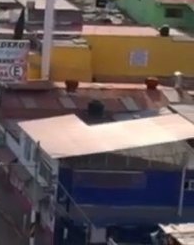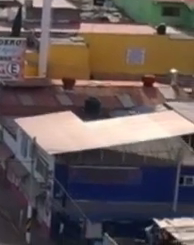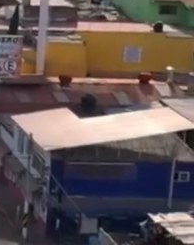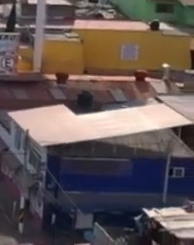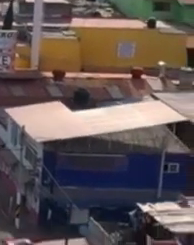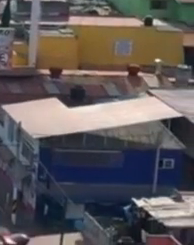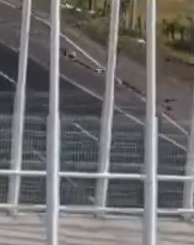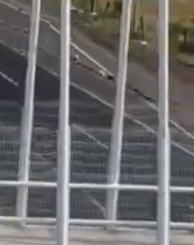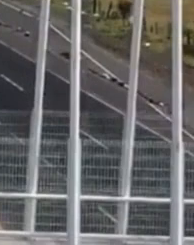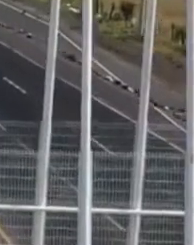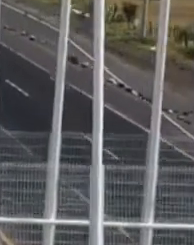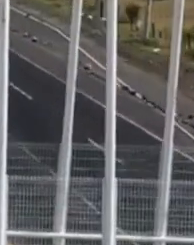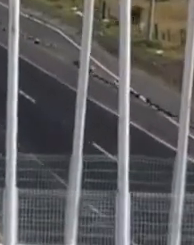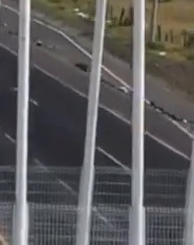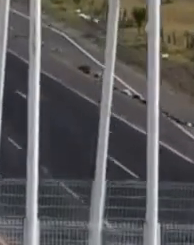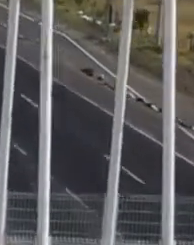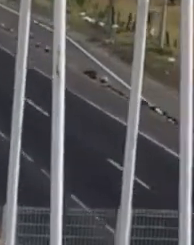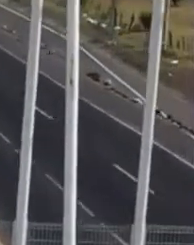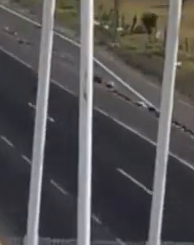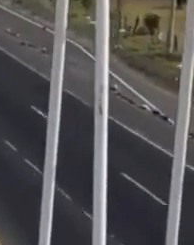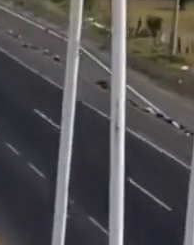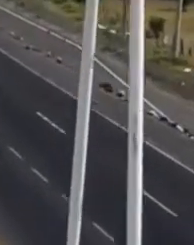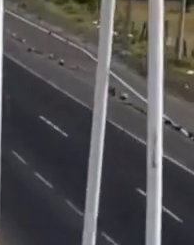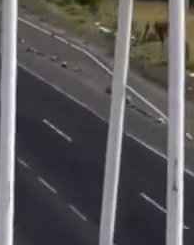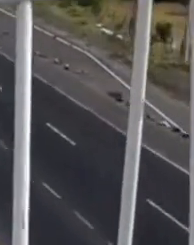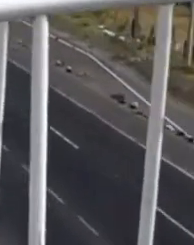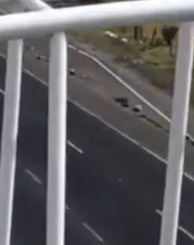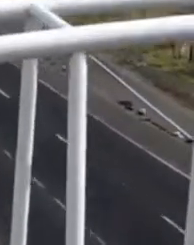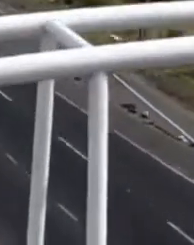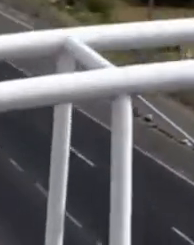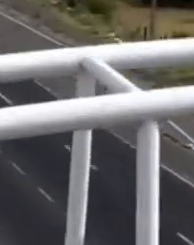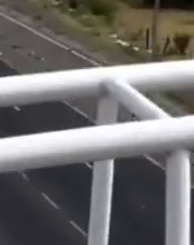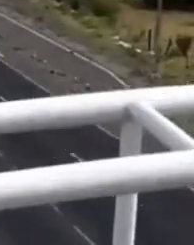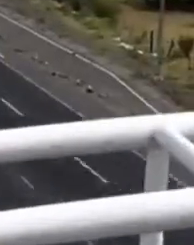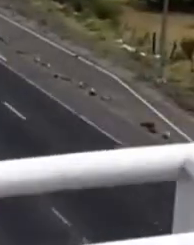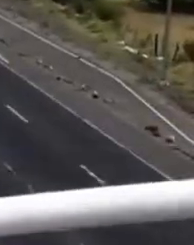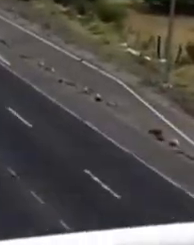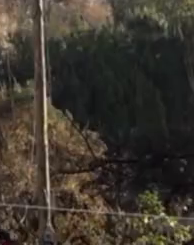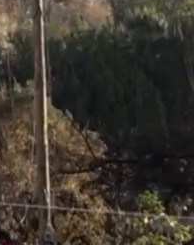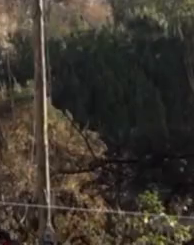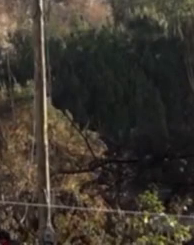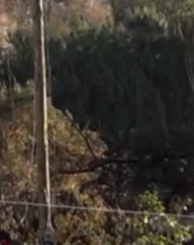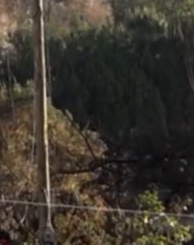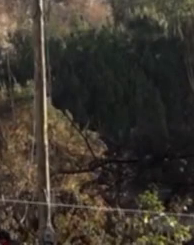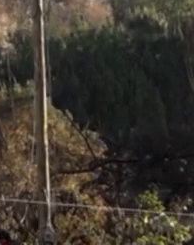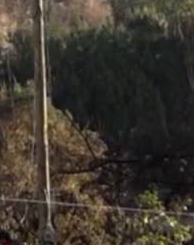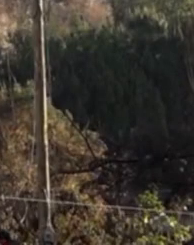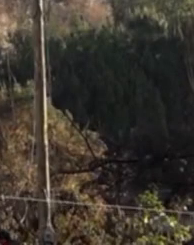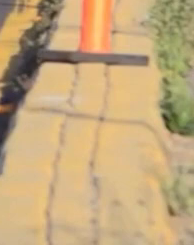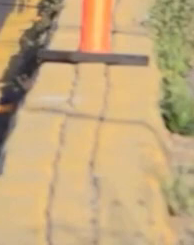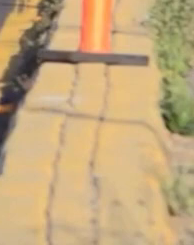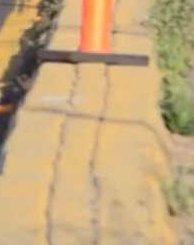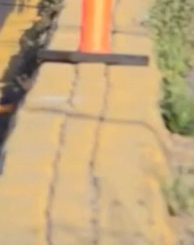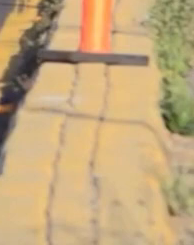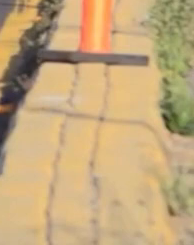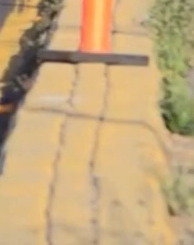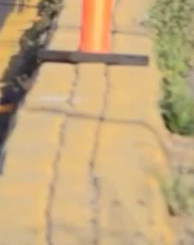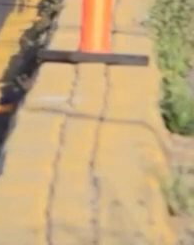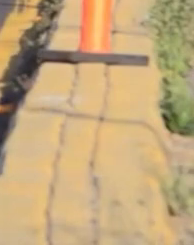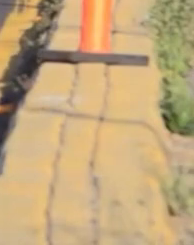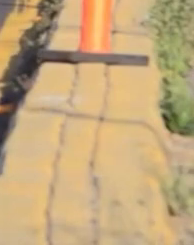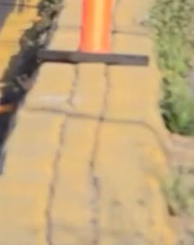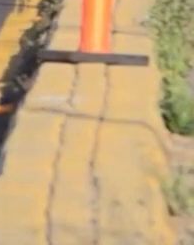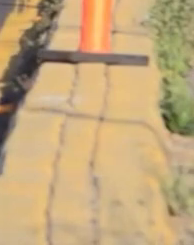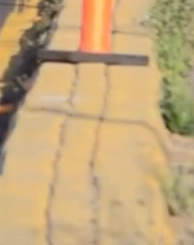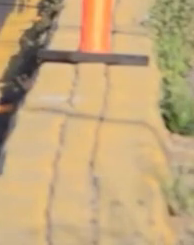del estado desde el 3 al 19 de abril, se revisaron a más de 200.000 personas que cruzaron los filtros sanitarios y también se logró